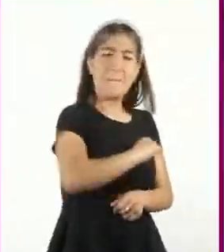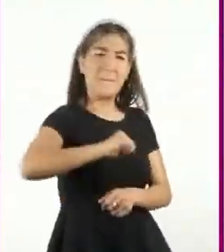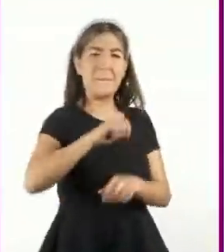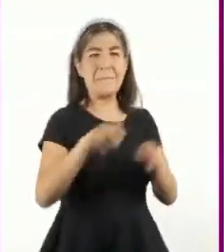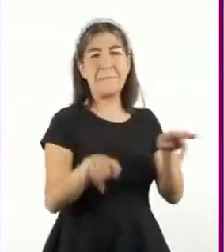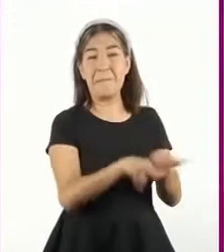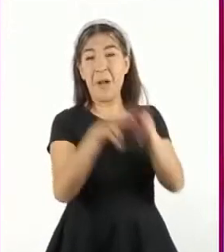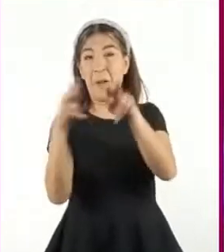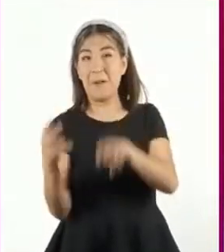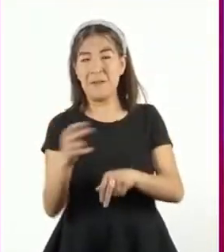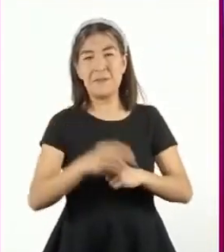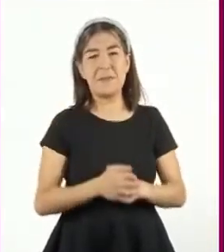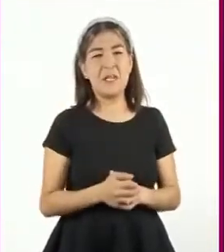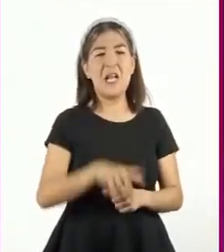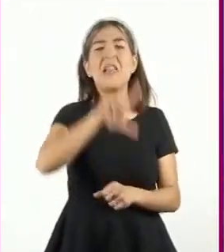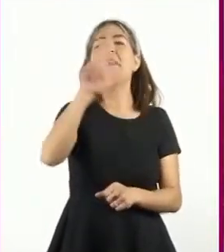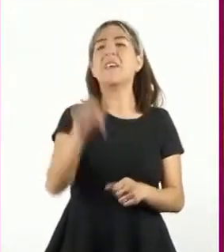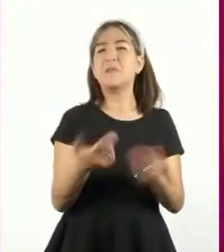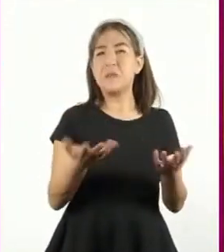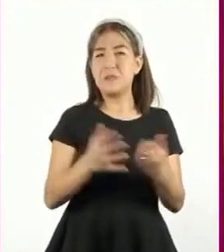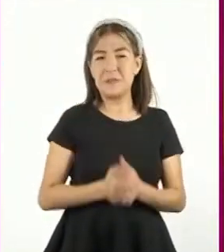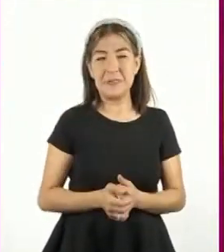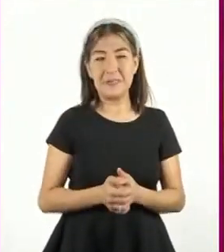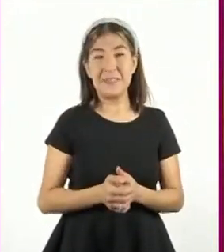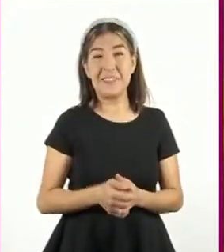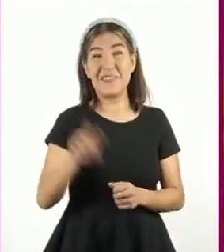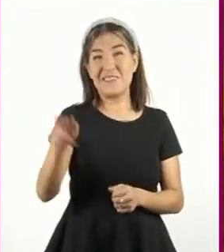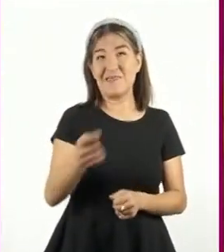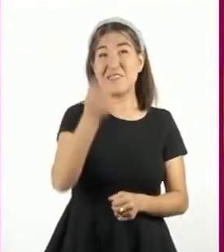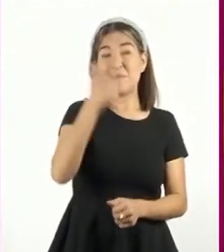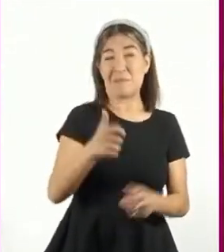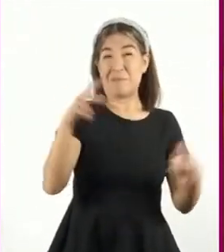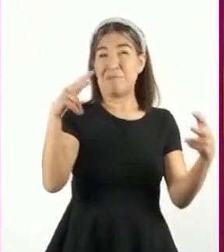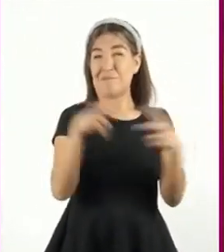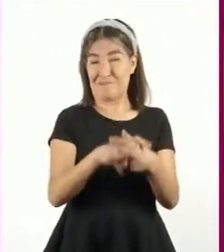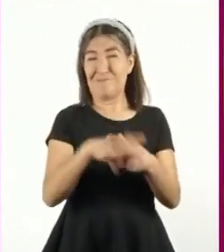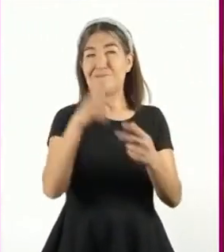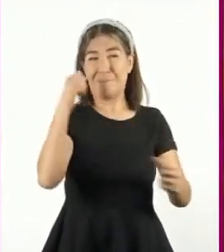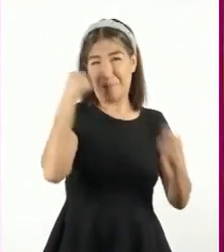Miguel. ¿Y luego? Pues casi terminan en los golpes.